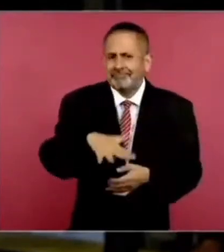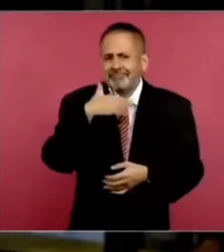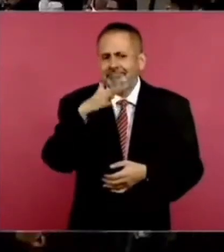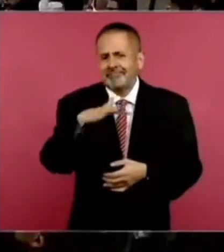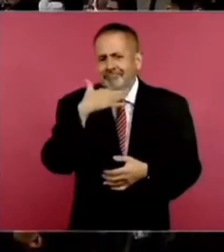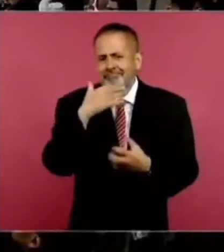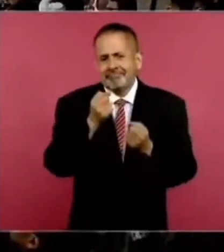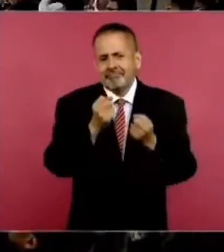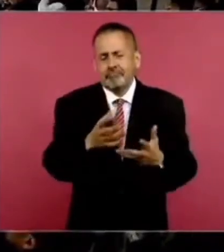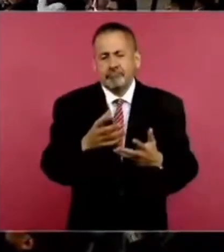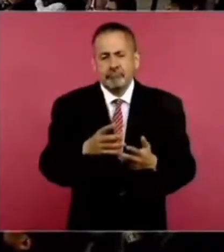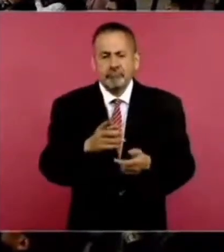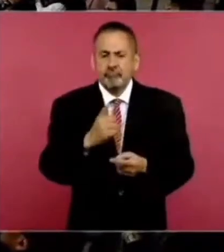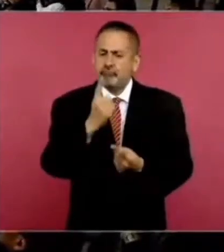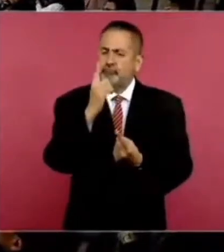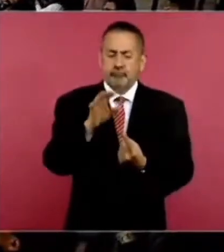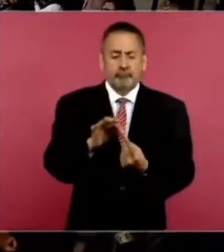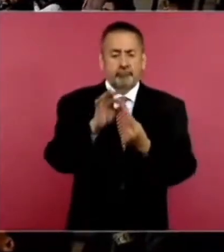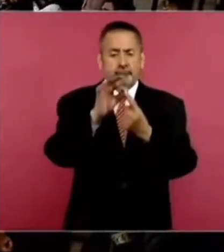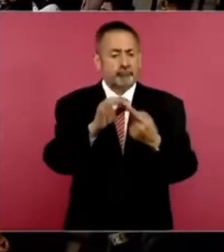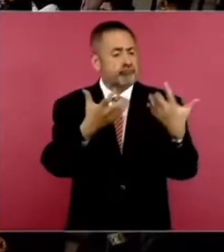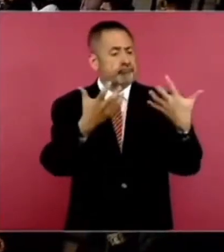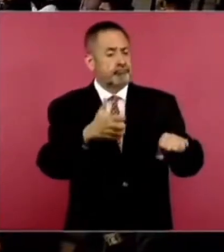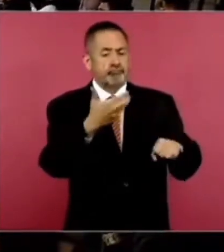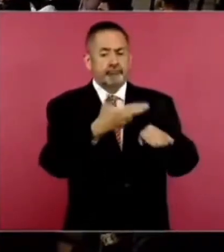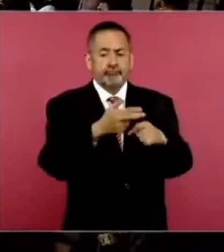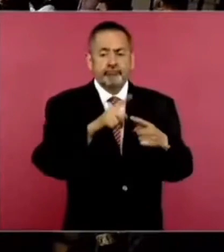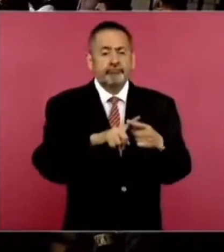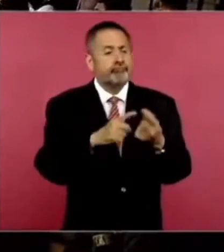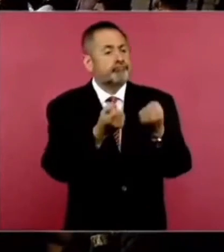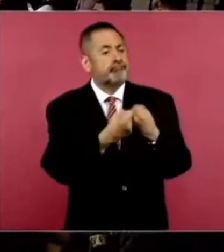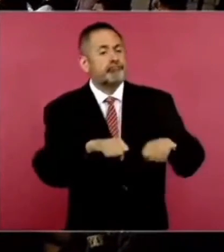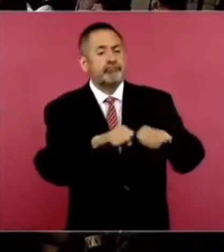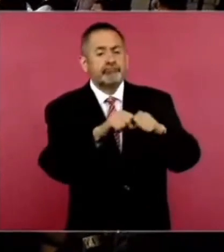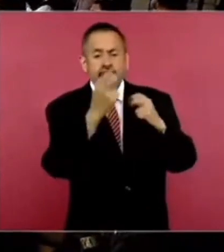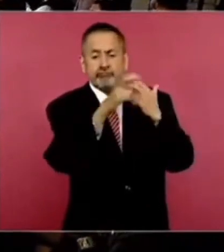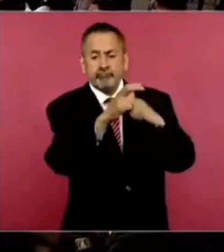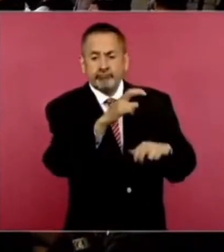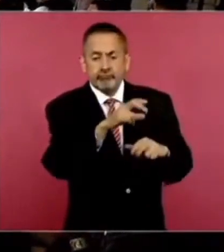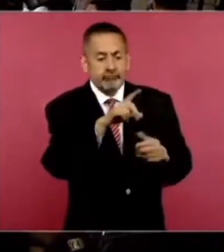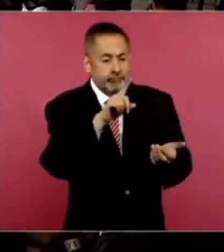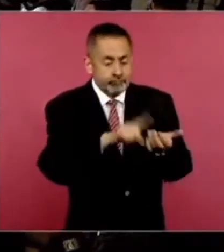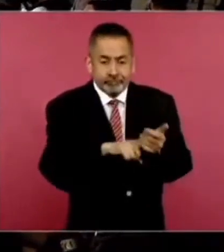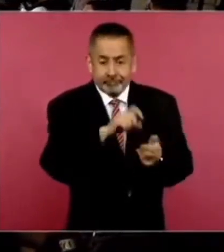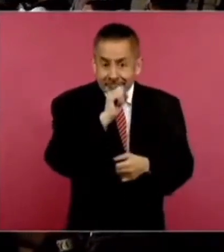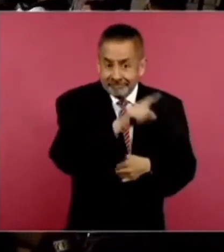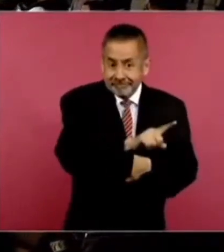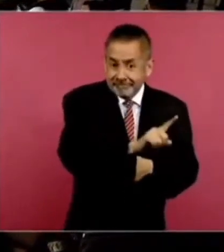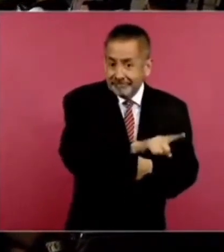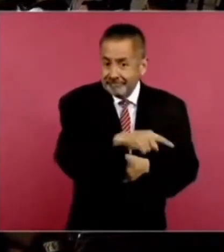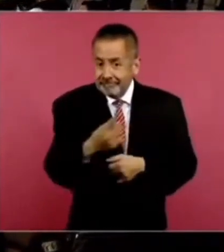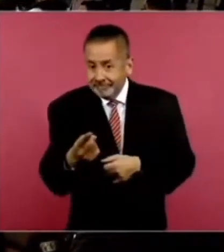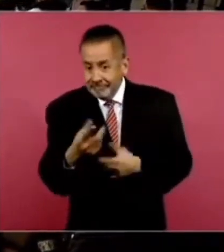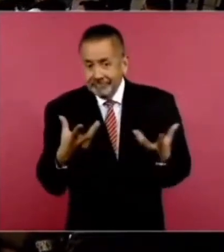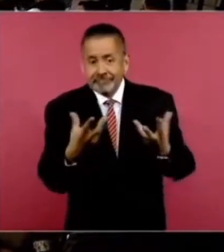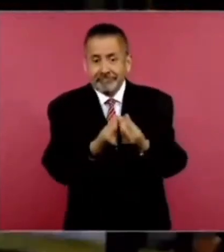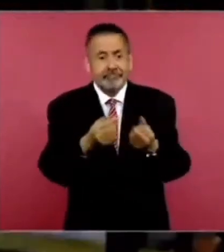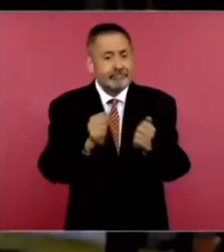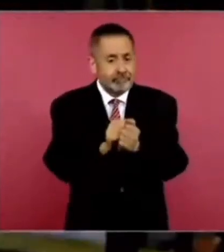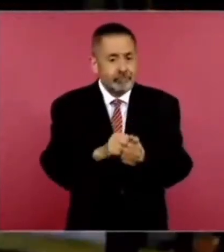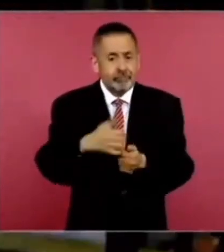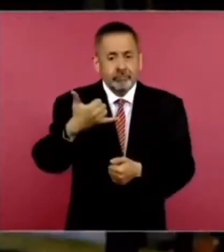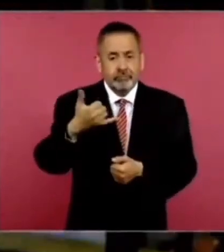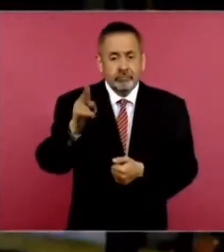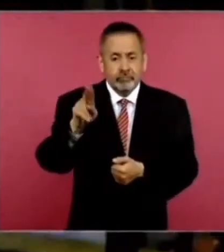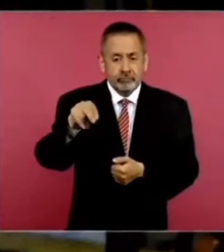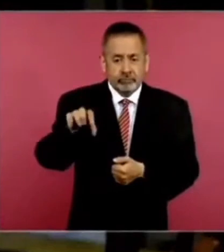pero me gustaría hablarle en especial de una red de empresas cuyos accionistas son operadores del primer círculo, también de Miguel Ángel Yunes,